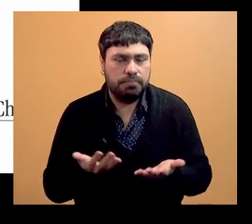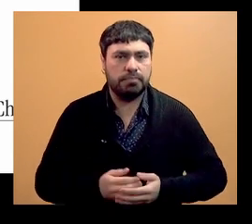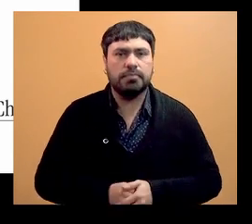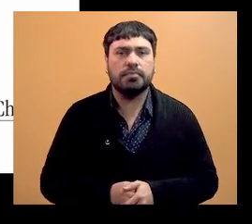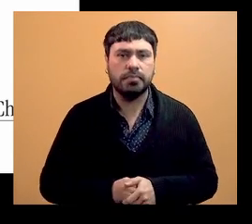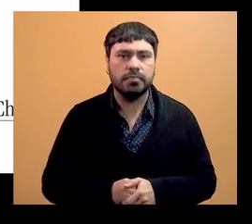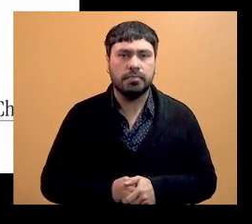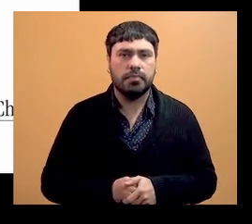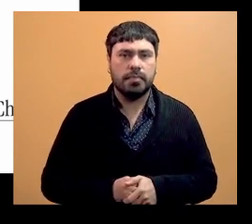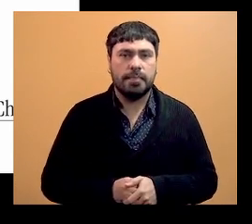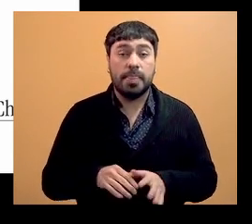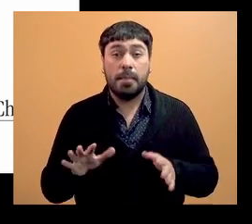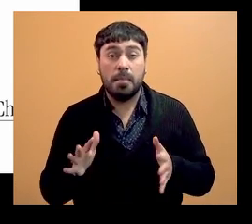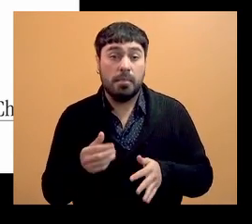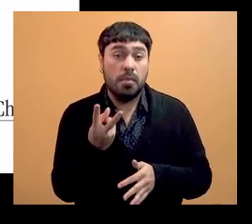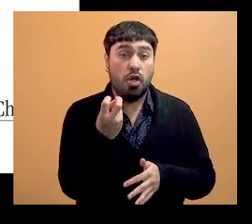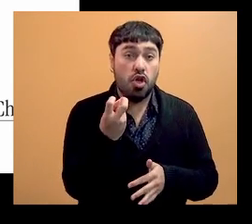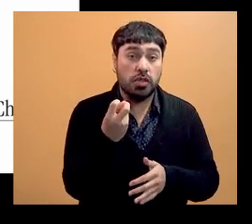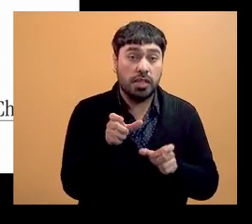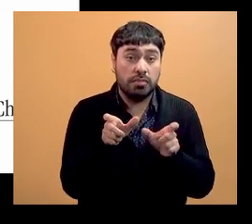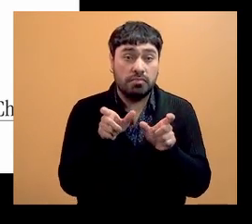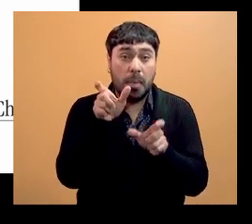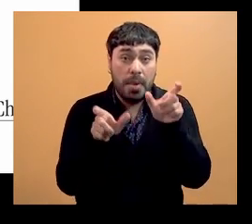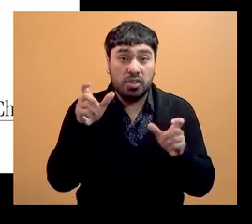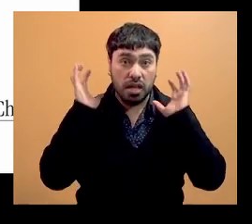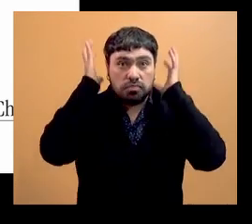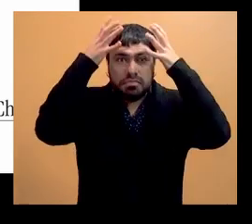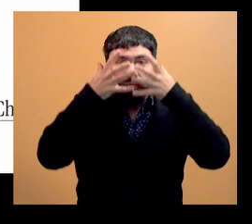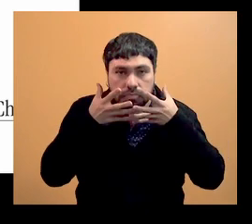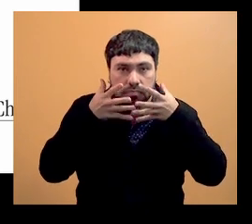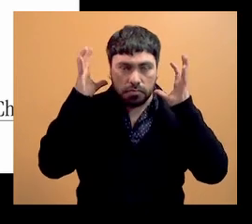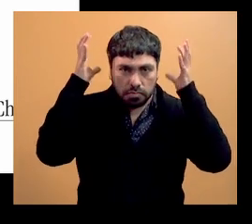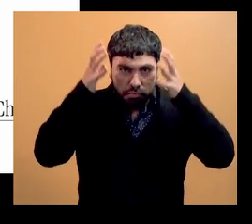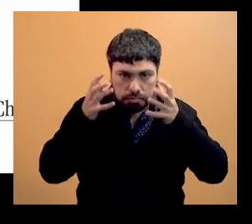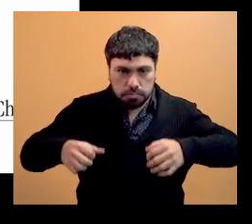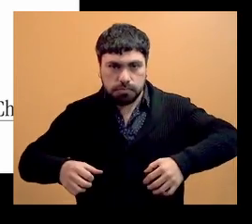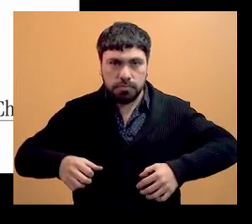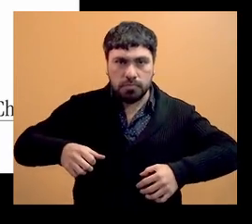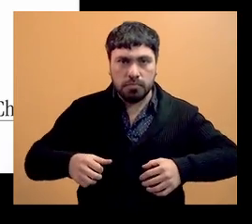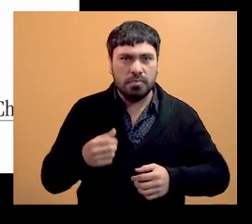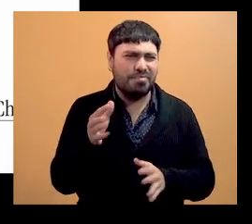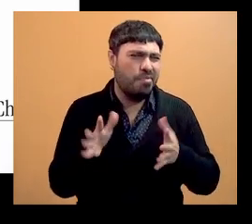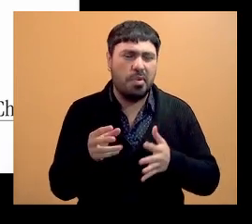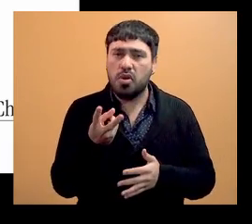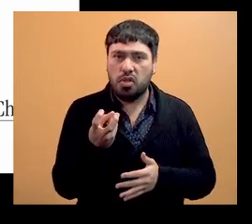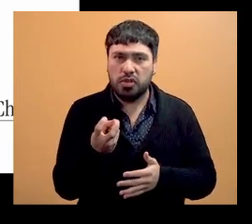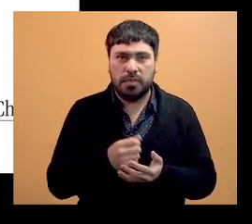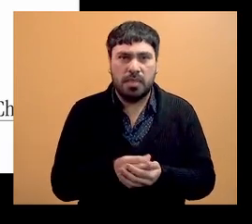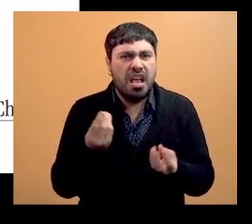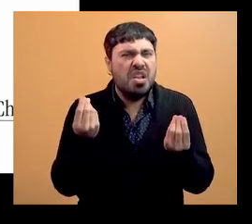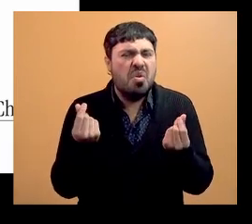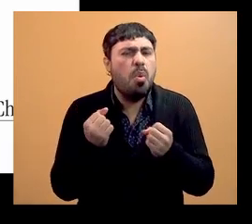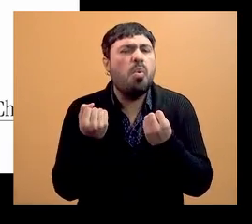un total de 12 astronautas exploraron la superficie y prorrateado un valor actual, el costo del programa Apolo se estima de